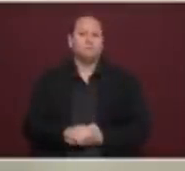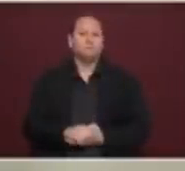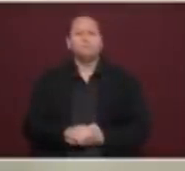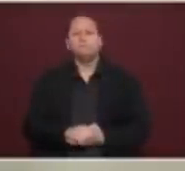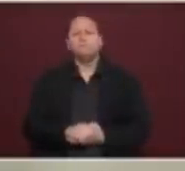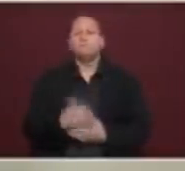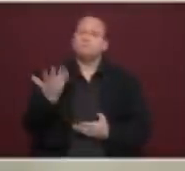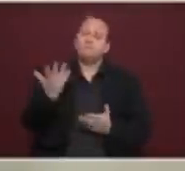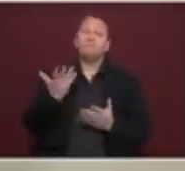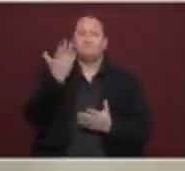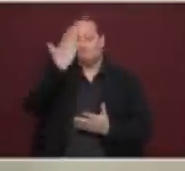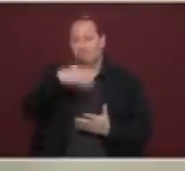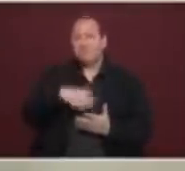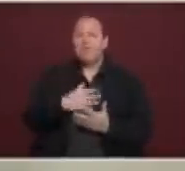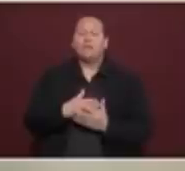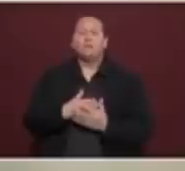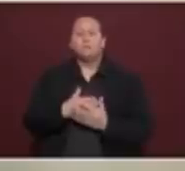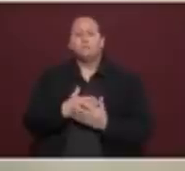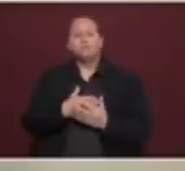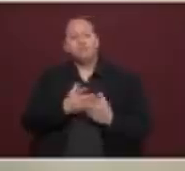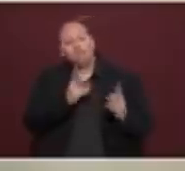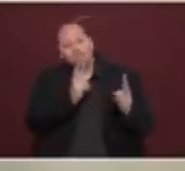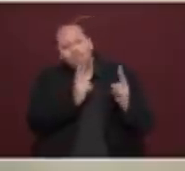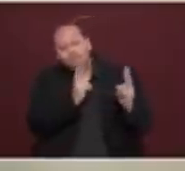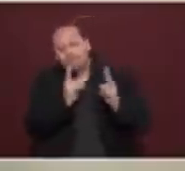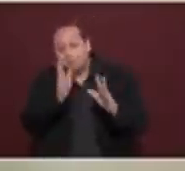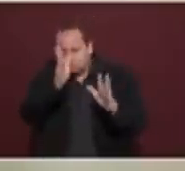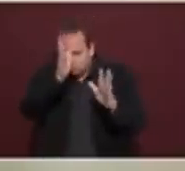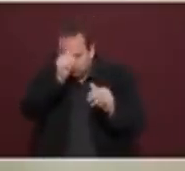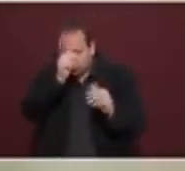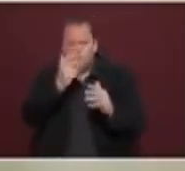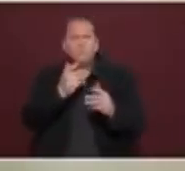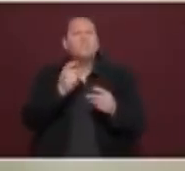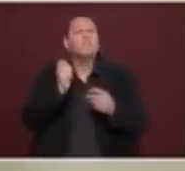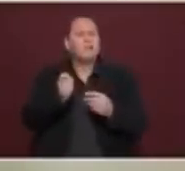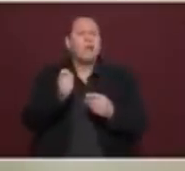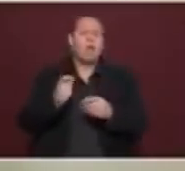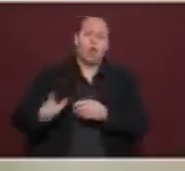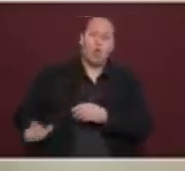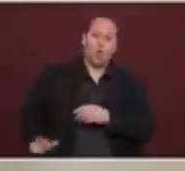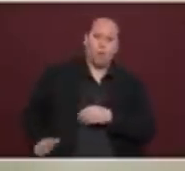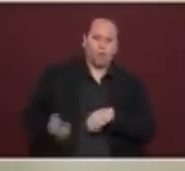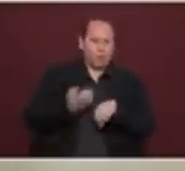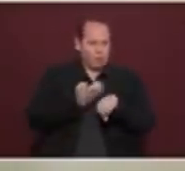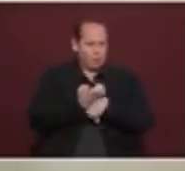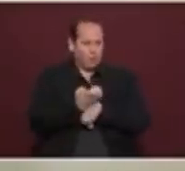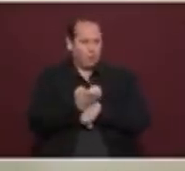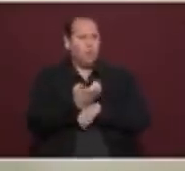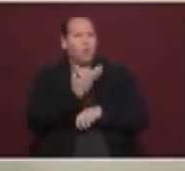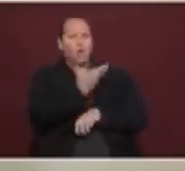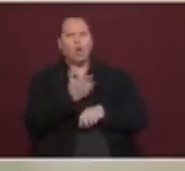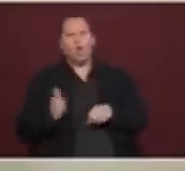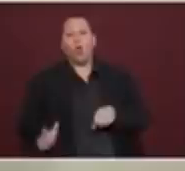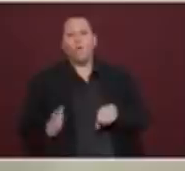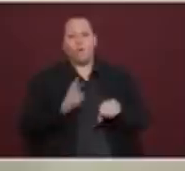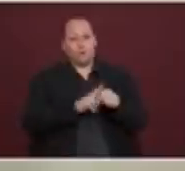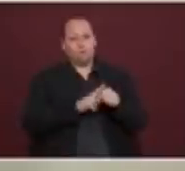como el acuerdo con el gobierno estatal con el ciudadano gobernador